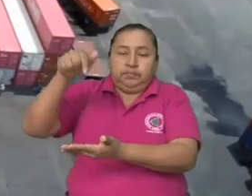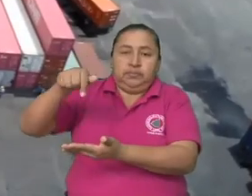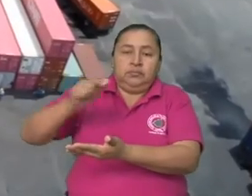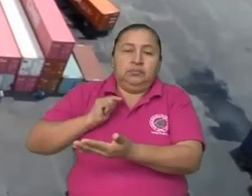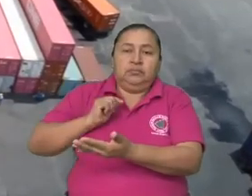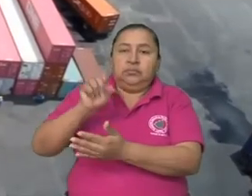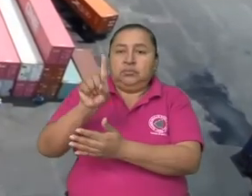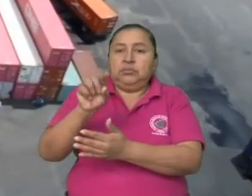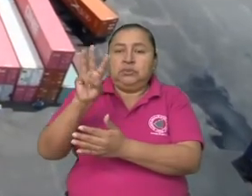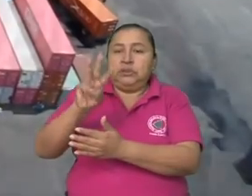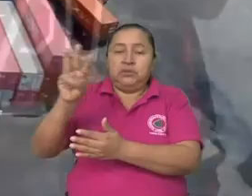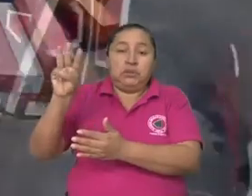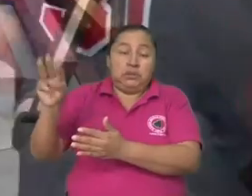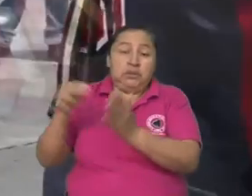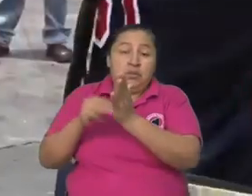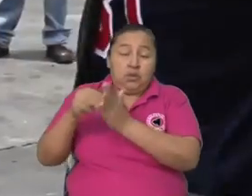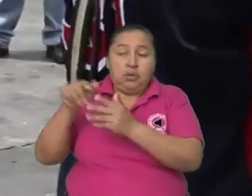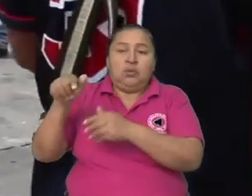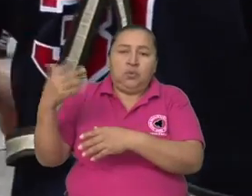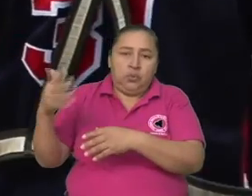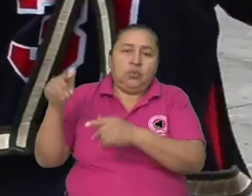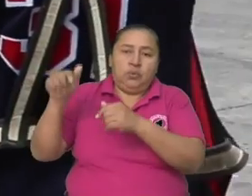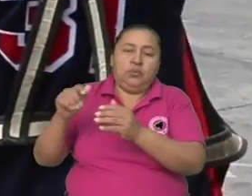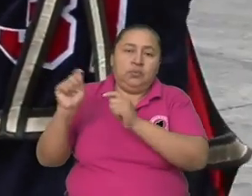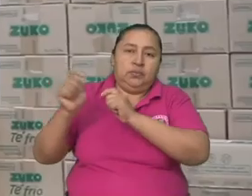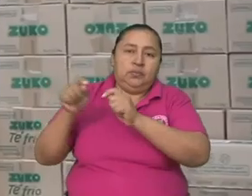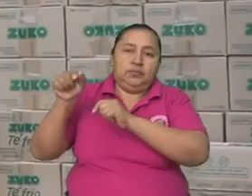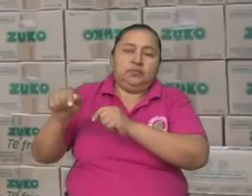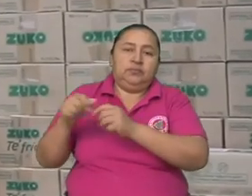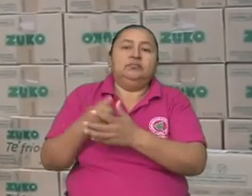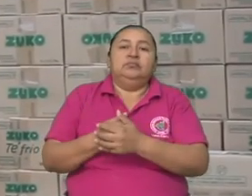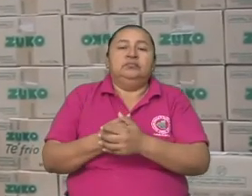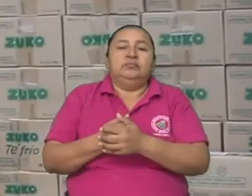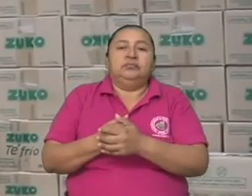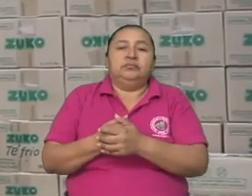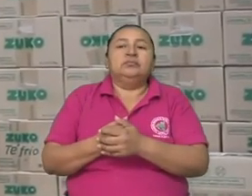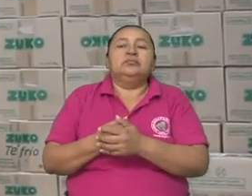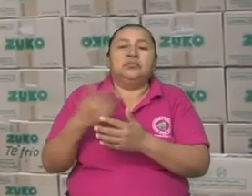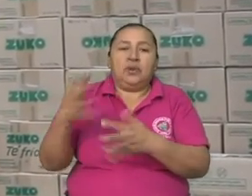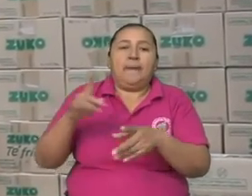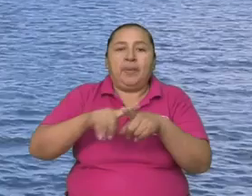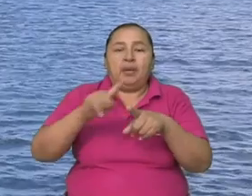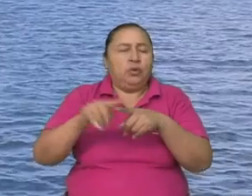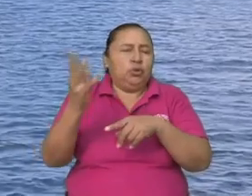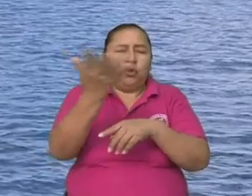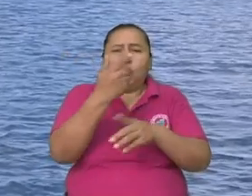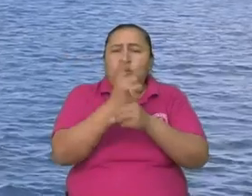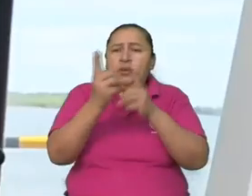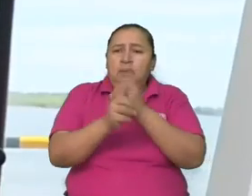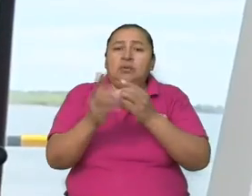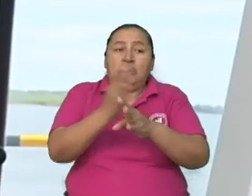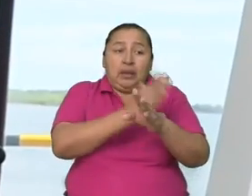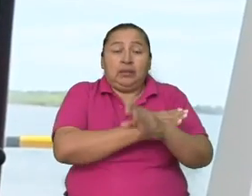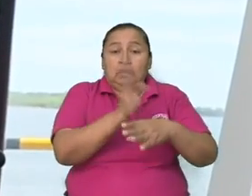de 333 millones de dólares, que ya pagamos toda la deuda que teníamos con